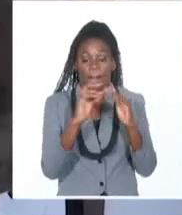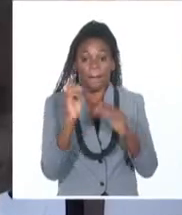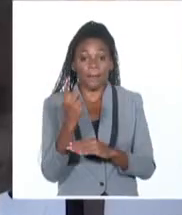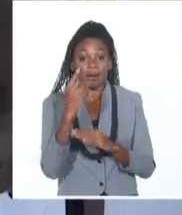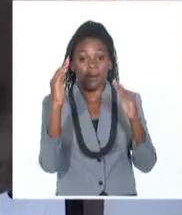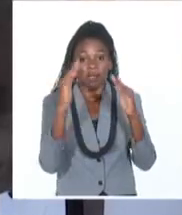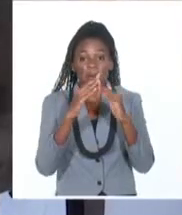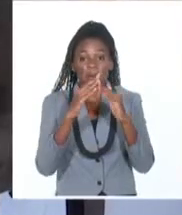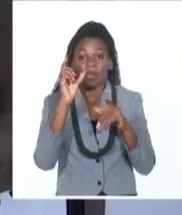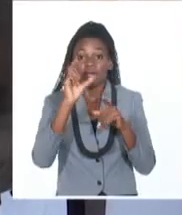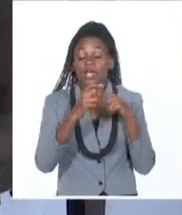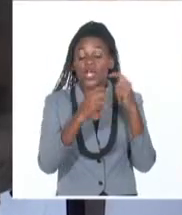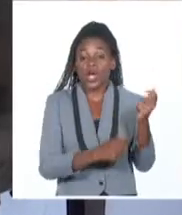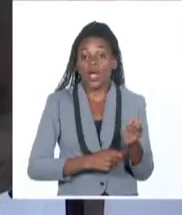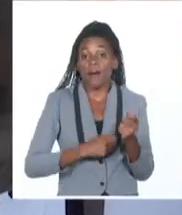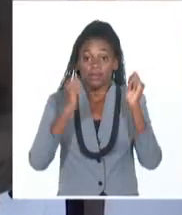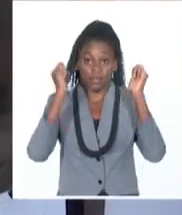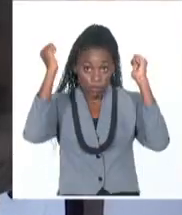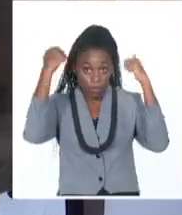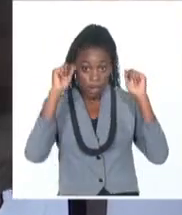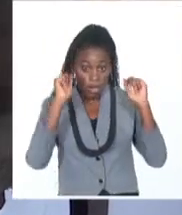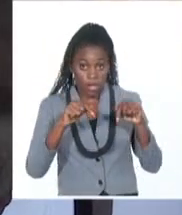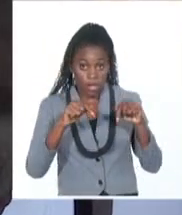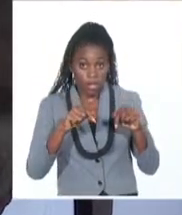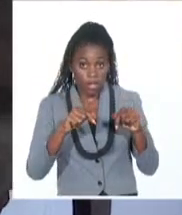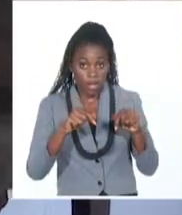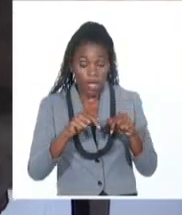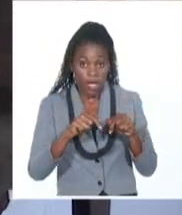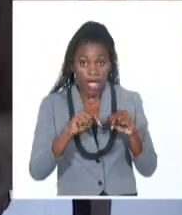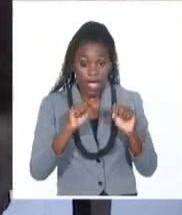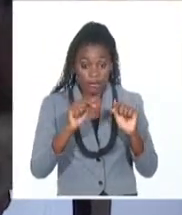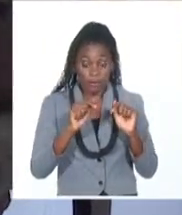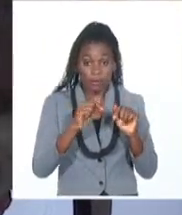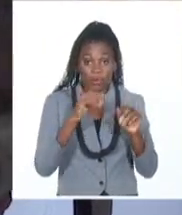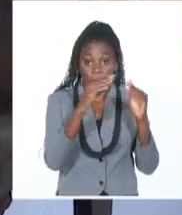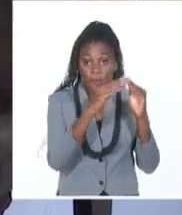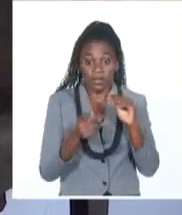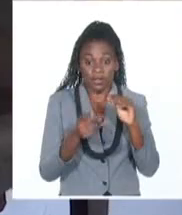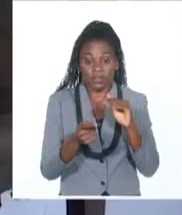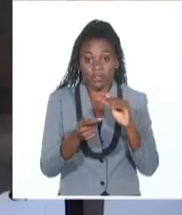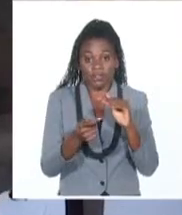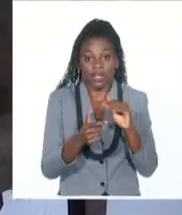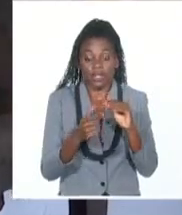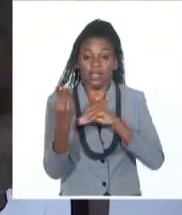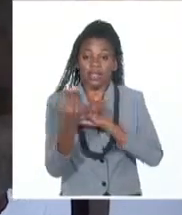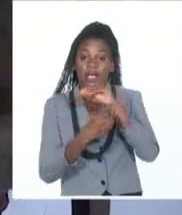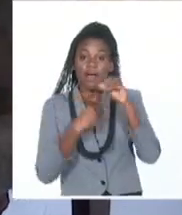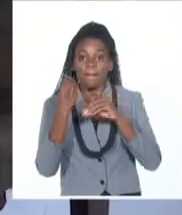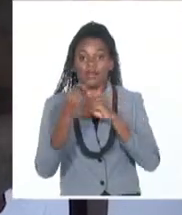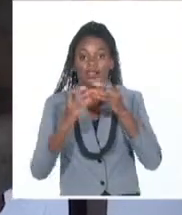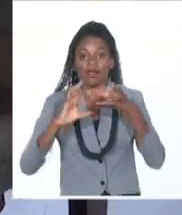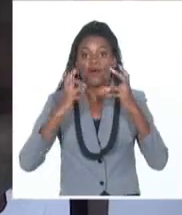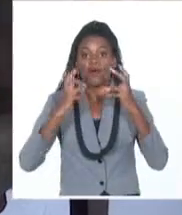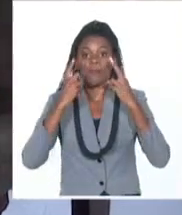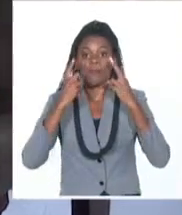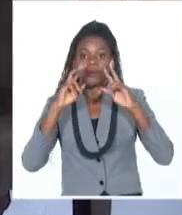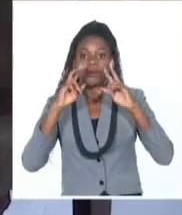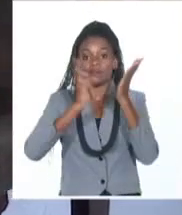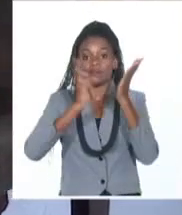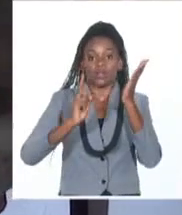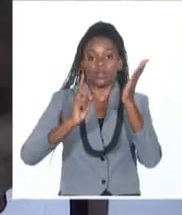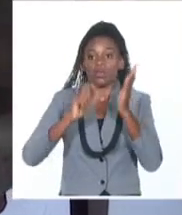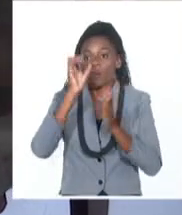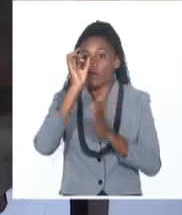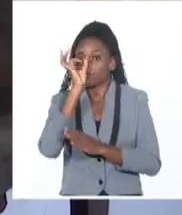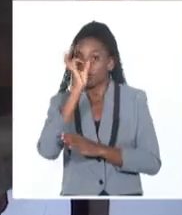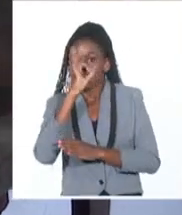los campesinos que vivían en la zona, para poderlo agrupar, cambiar el sistema de vida que tenían, con la corriente, el ciclo infantil, la